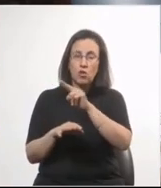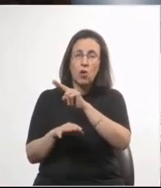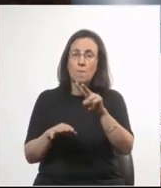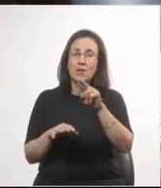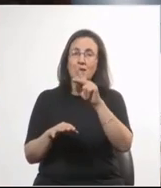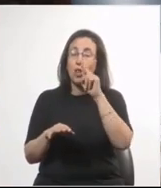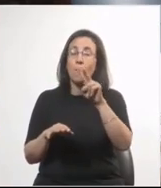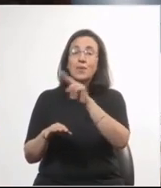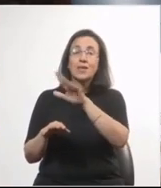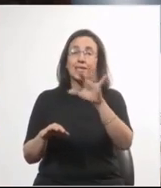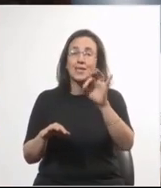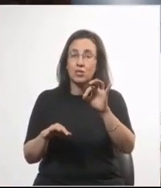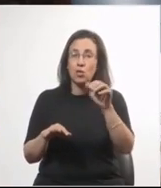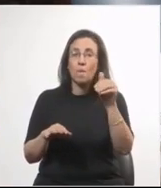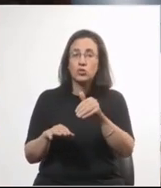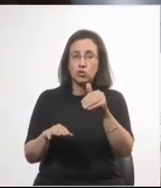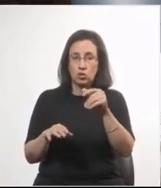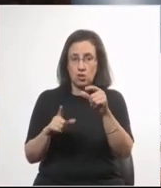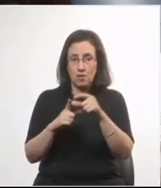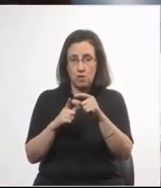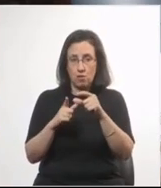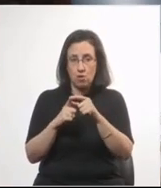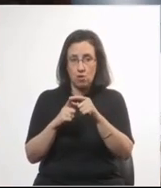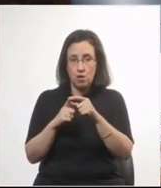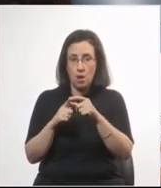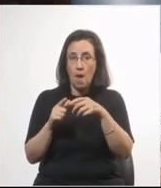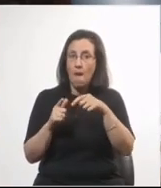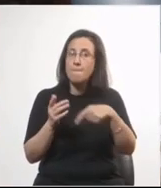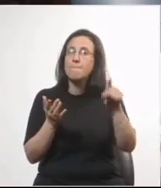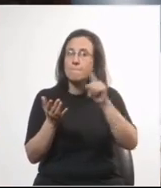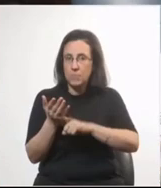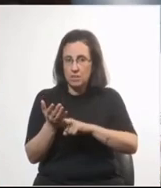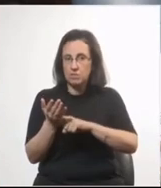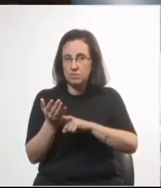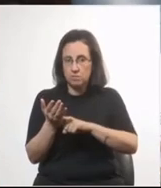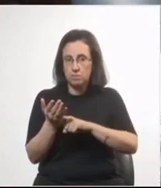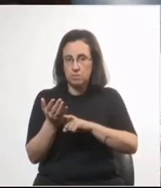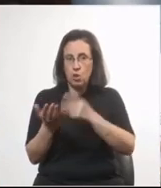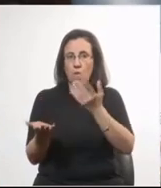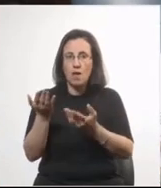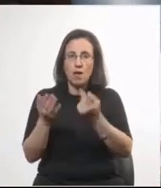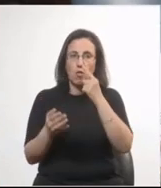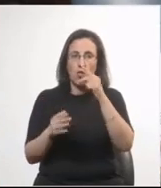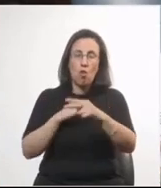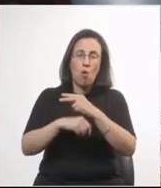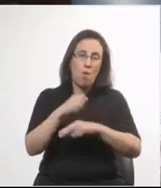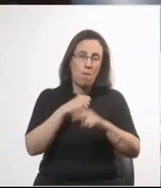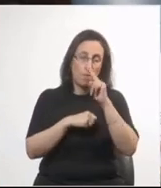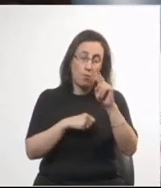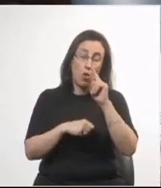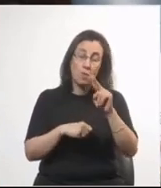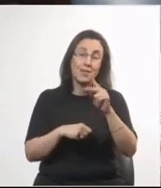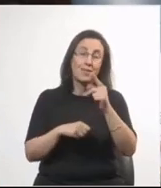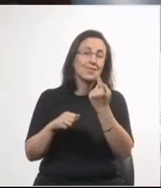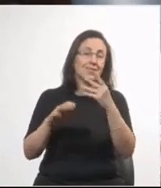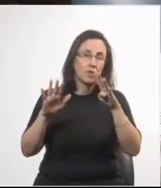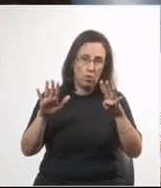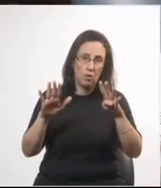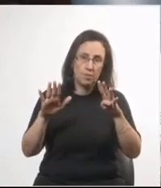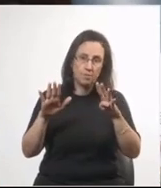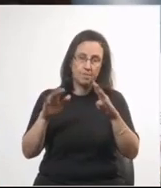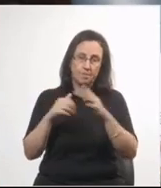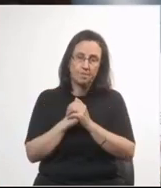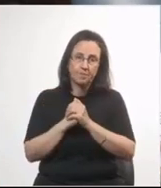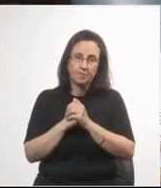2.500 millones de dólares más que en el 2019. O sea, la torta creció,